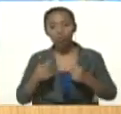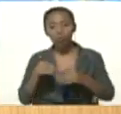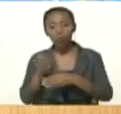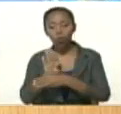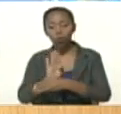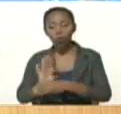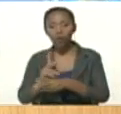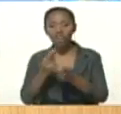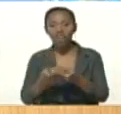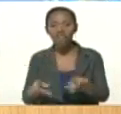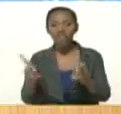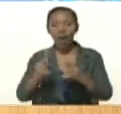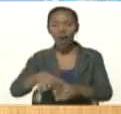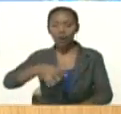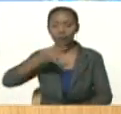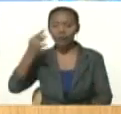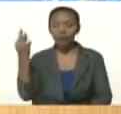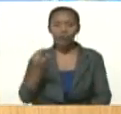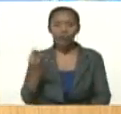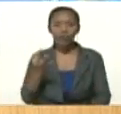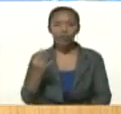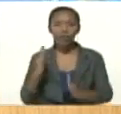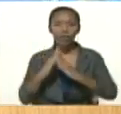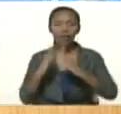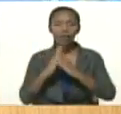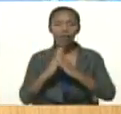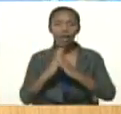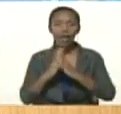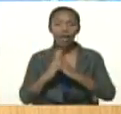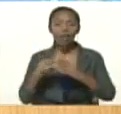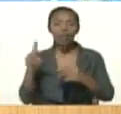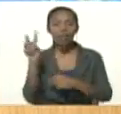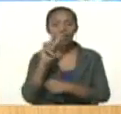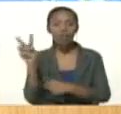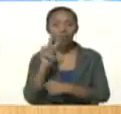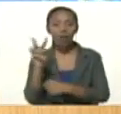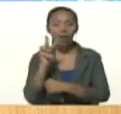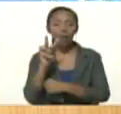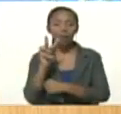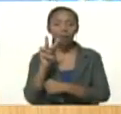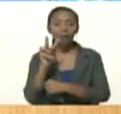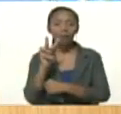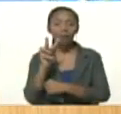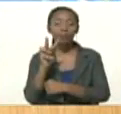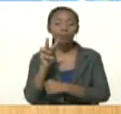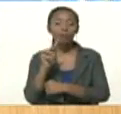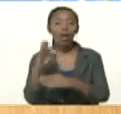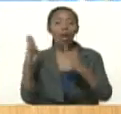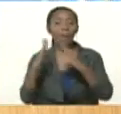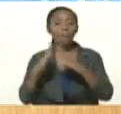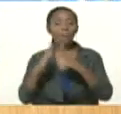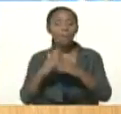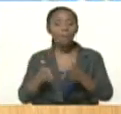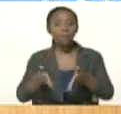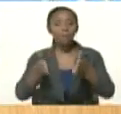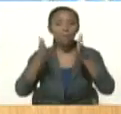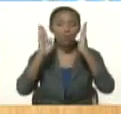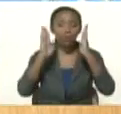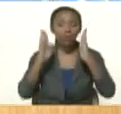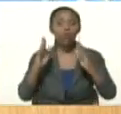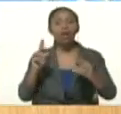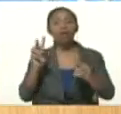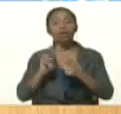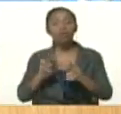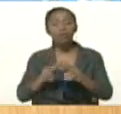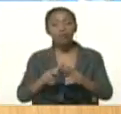valor real a los bienes de Venezuela, a los apartamentos, a las viviendas, a los vehículos, a